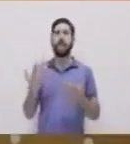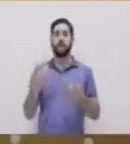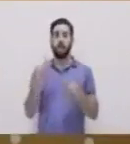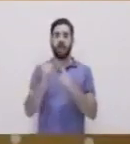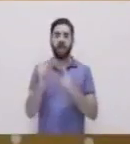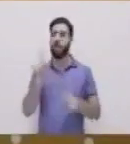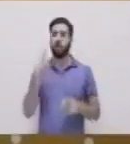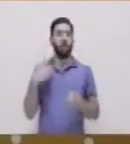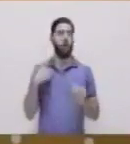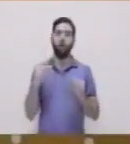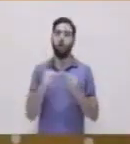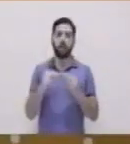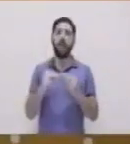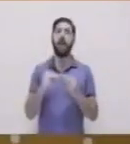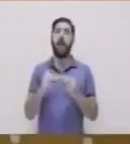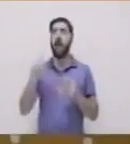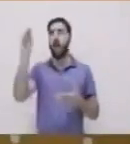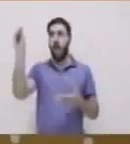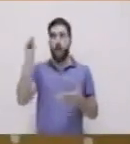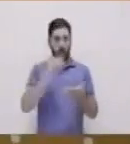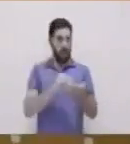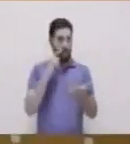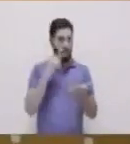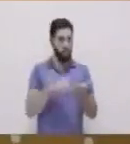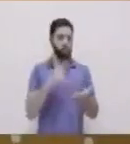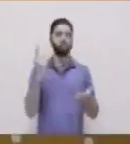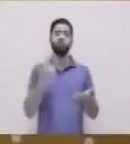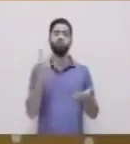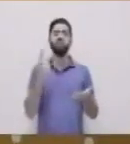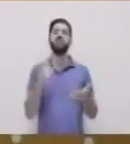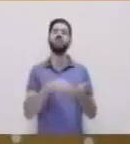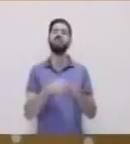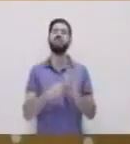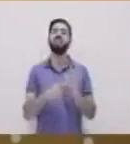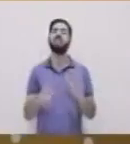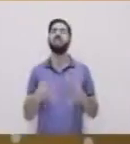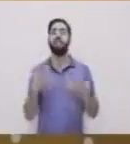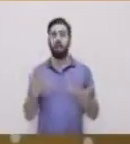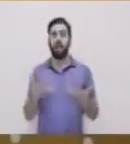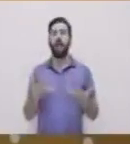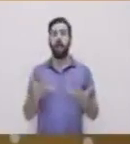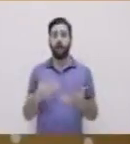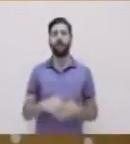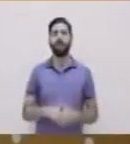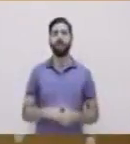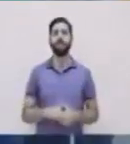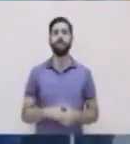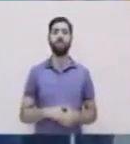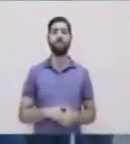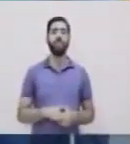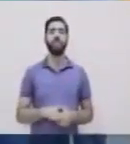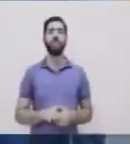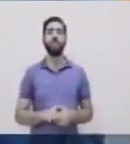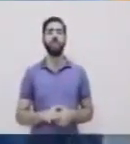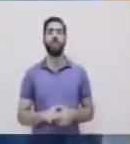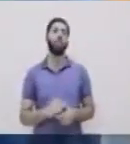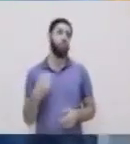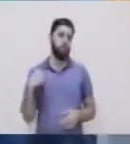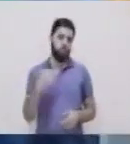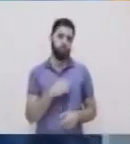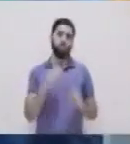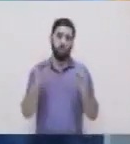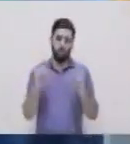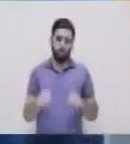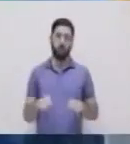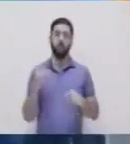Utilizan tal vez una palabra que no conocemos, entonces es bastante bueno como que ir a buscarla, saber qué significa y ampliar nuestro léxico. Definitivamente tenemos que